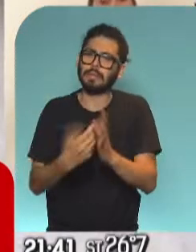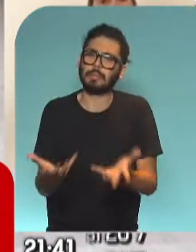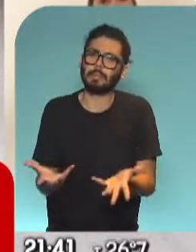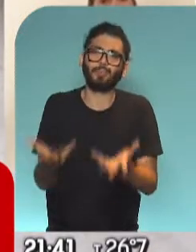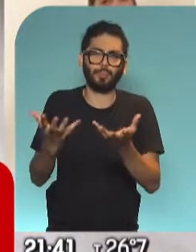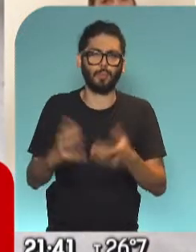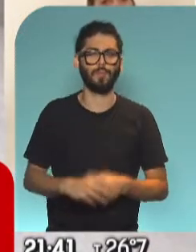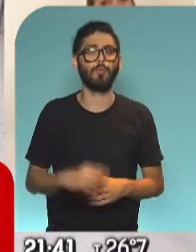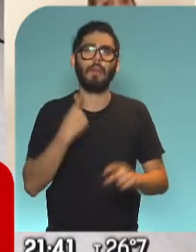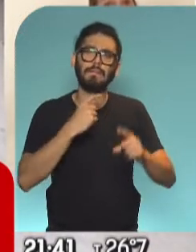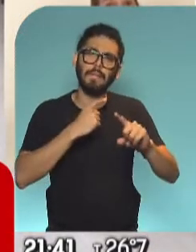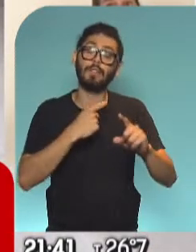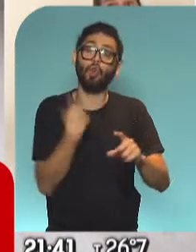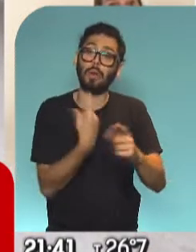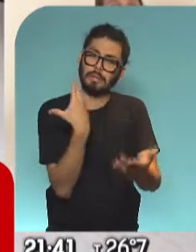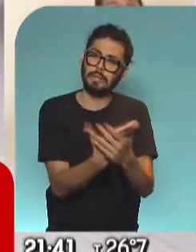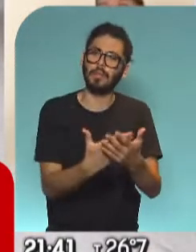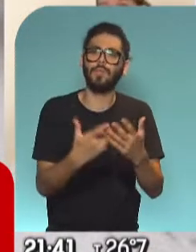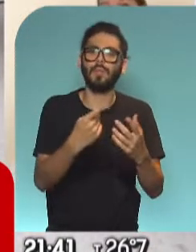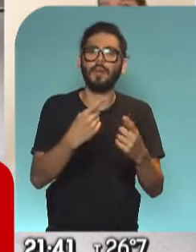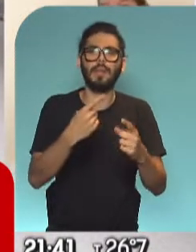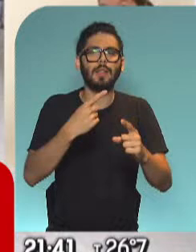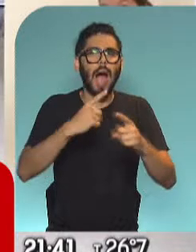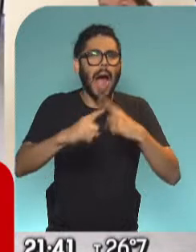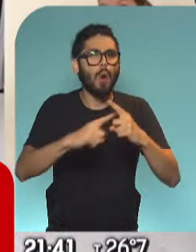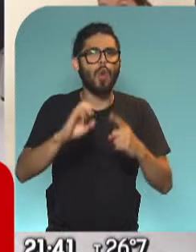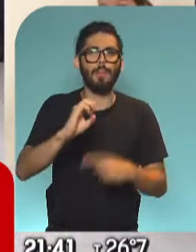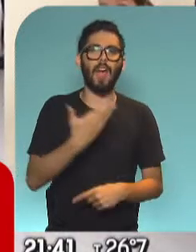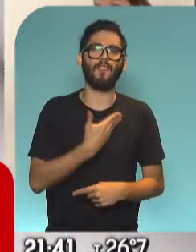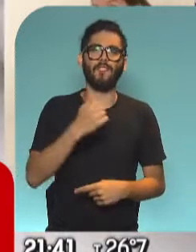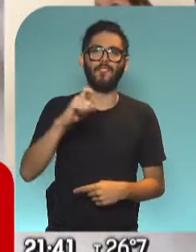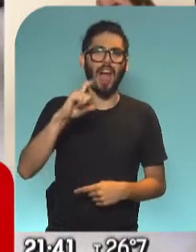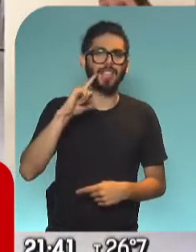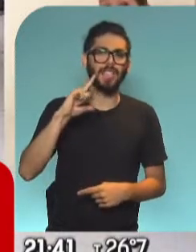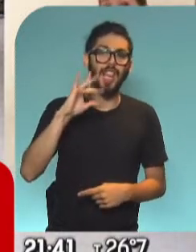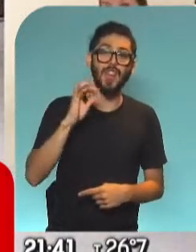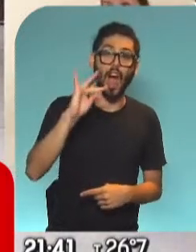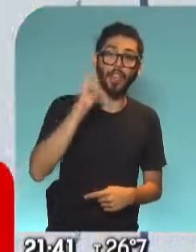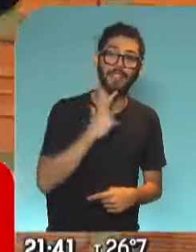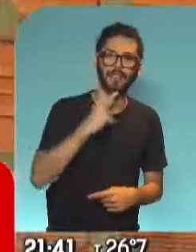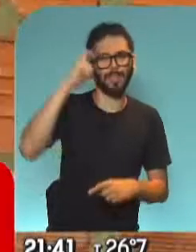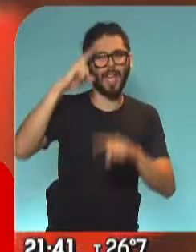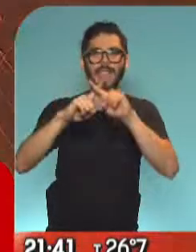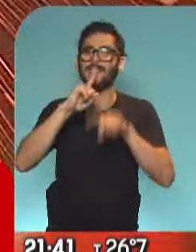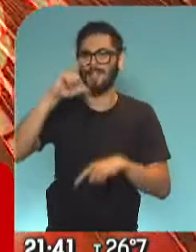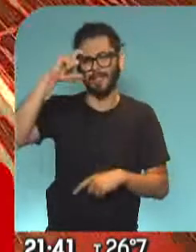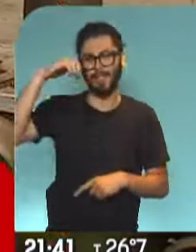facilidades extendidas y postergar los reembolsos entre 5 y 10 años.